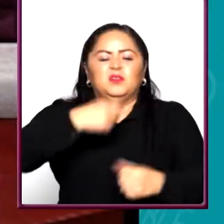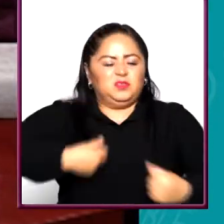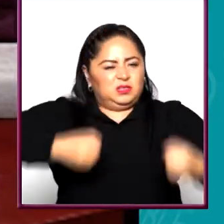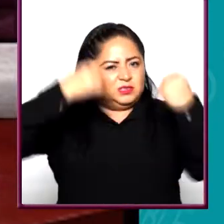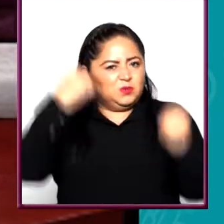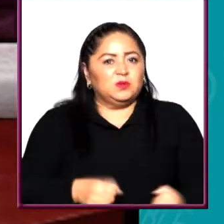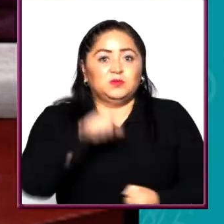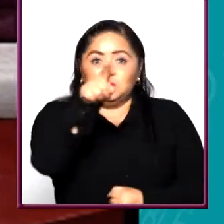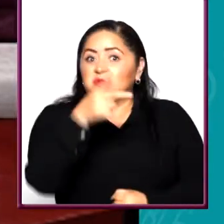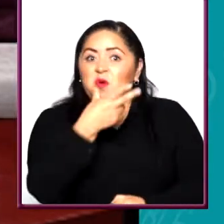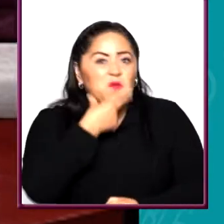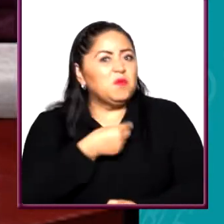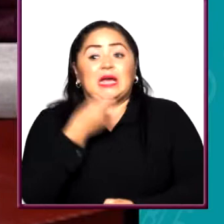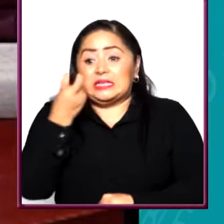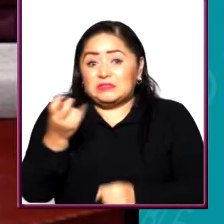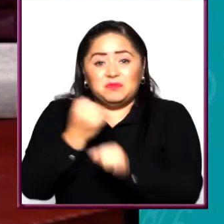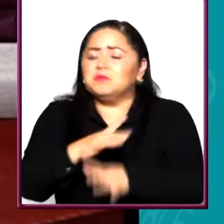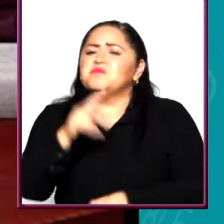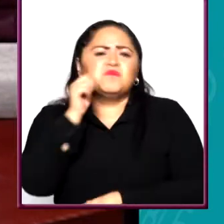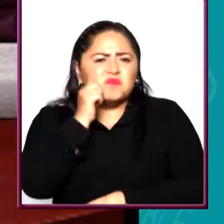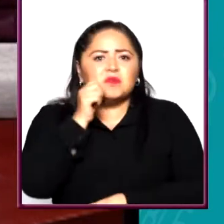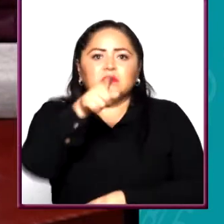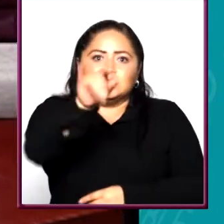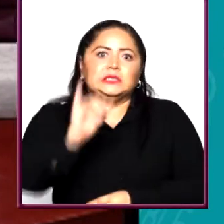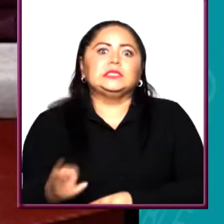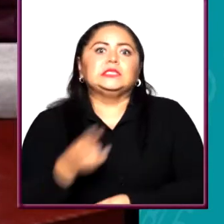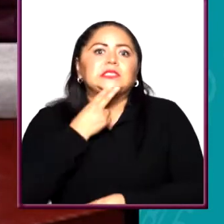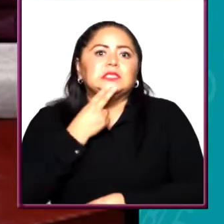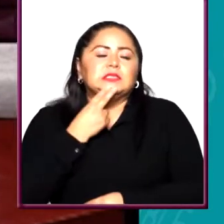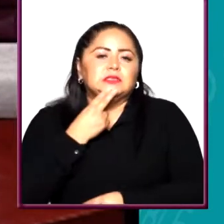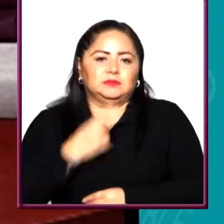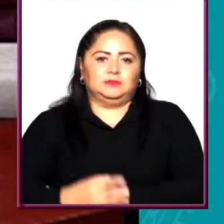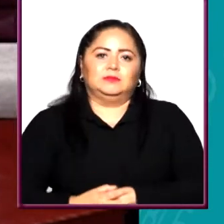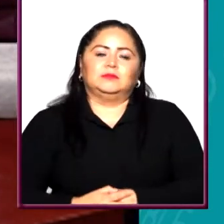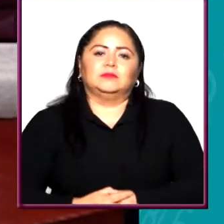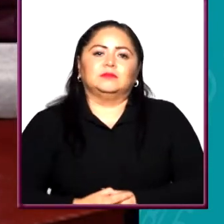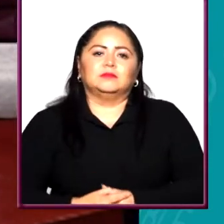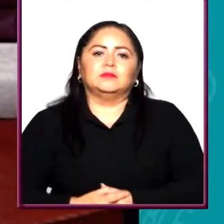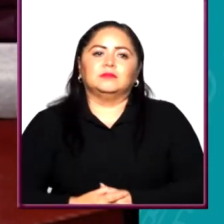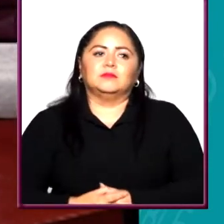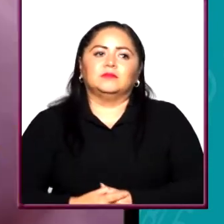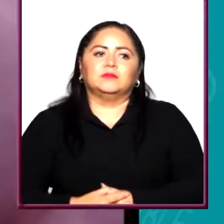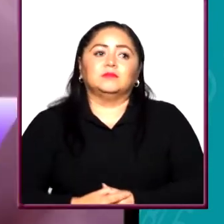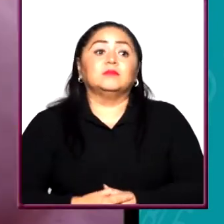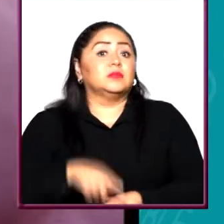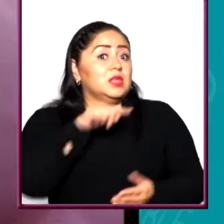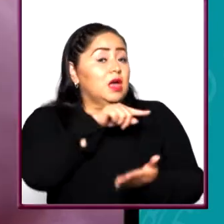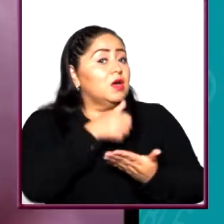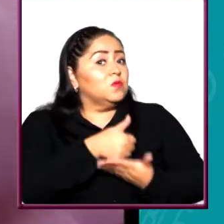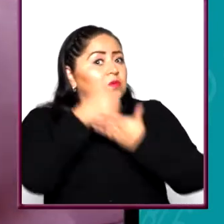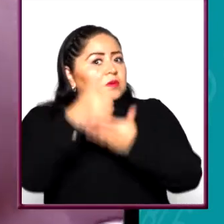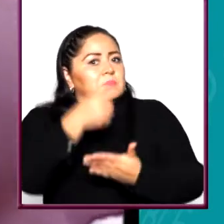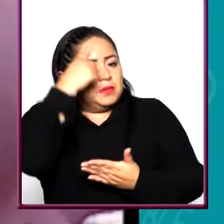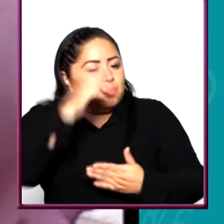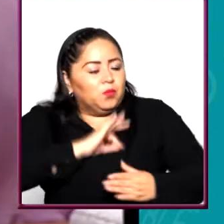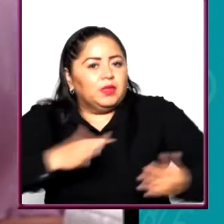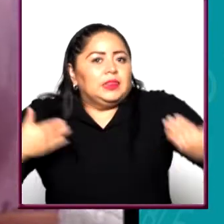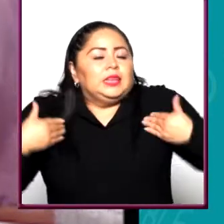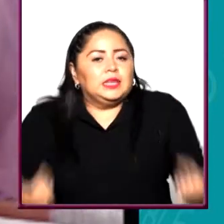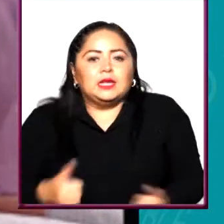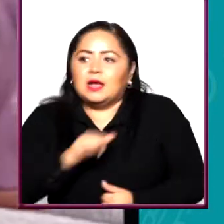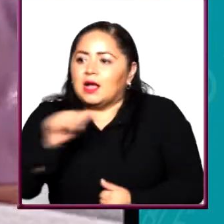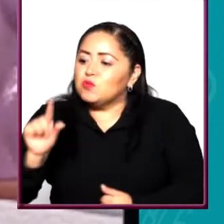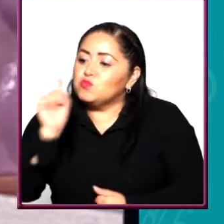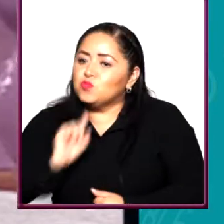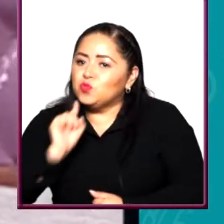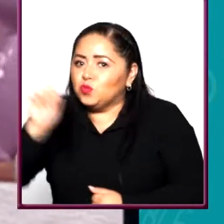te aseguro que aunque seas hombre, esta información te va a ser muy útil. Te ayudará a comprender